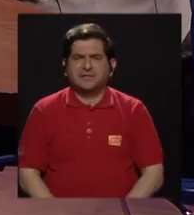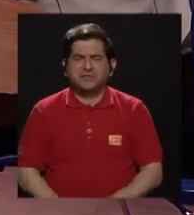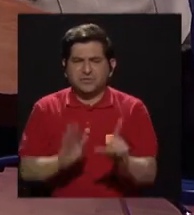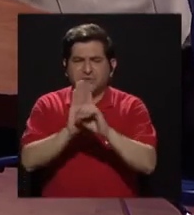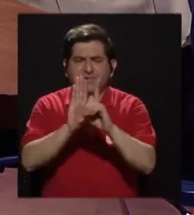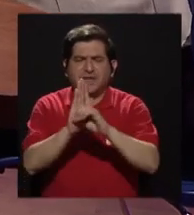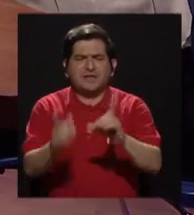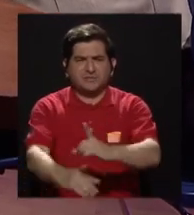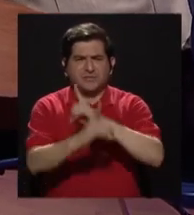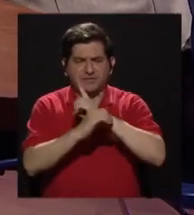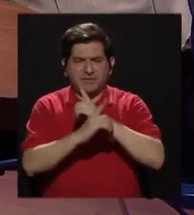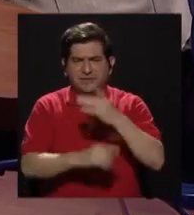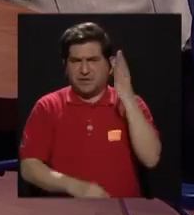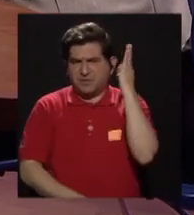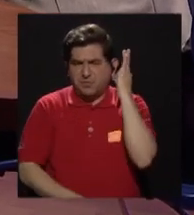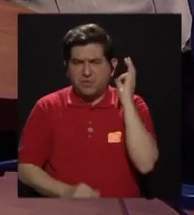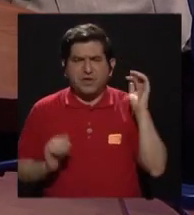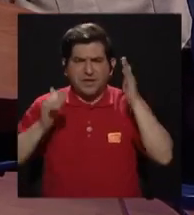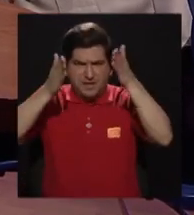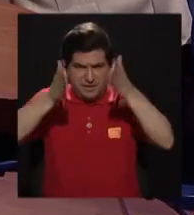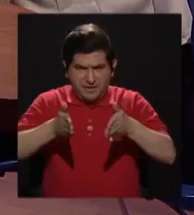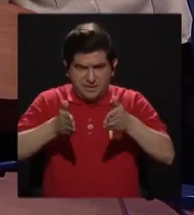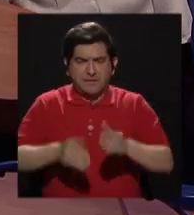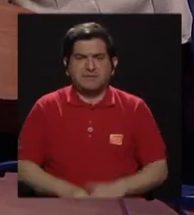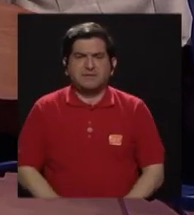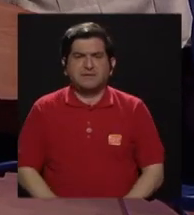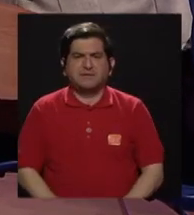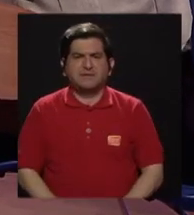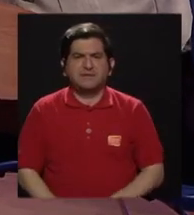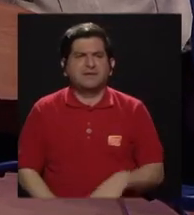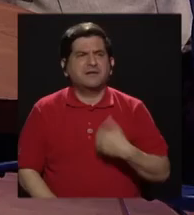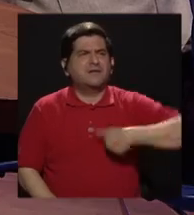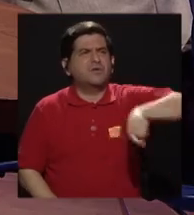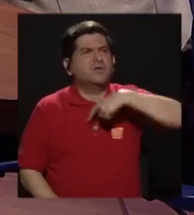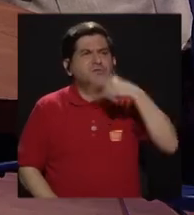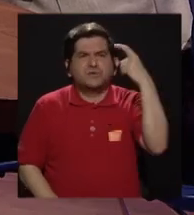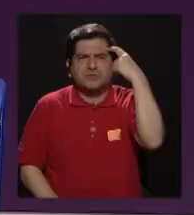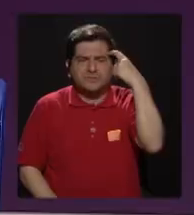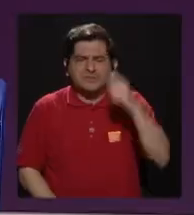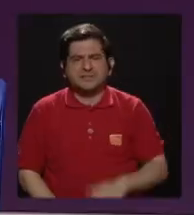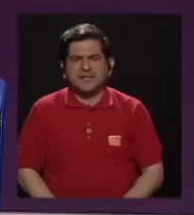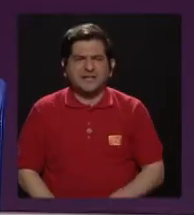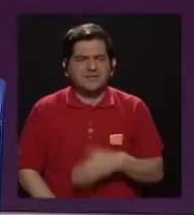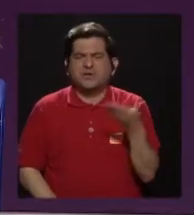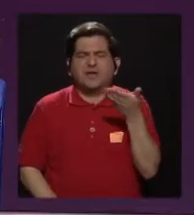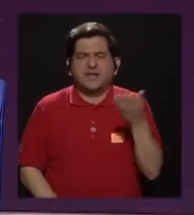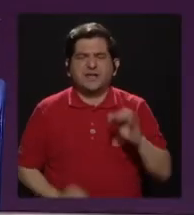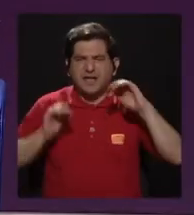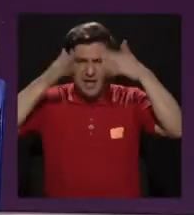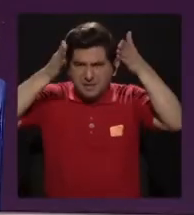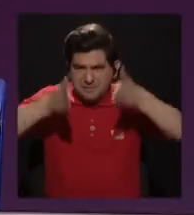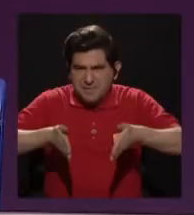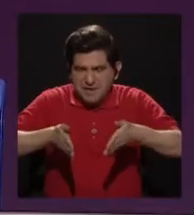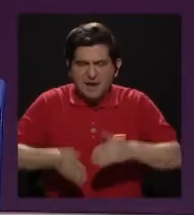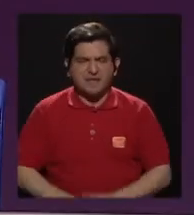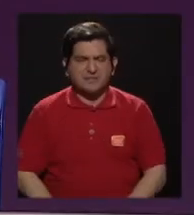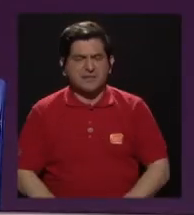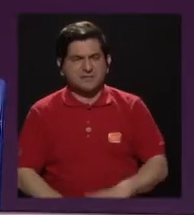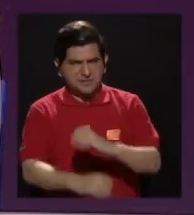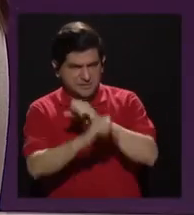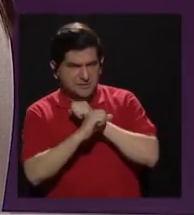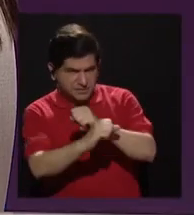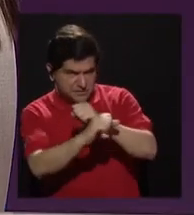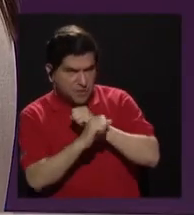mujeres migrantes, ¿a qué nos podemos referir en cuanto a